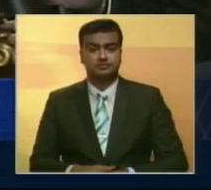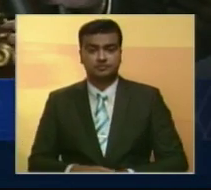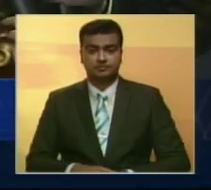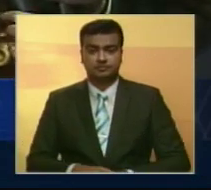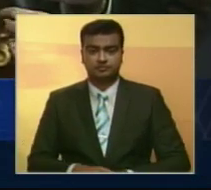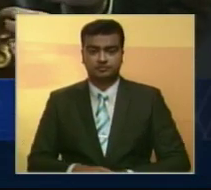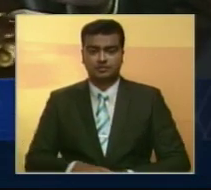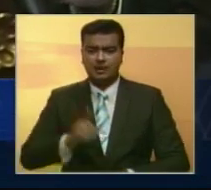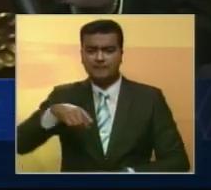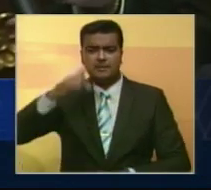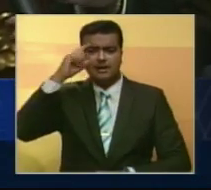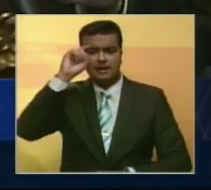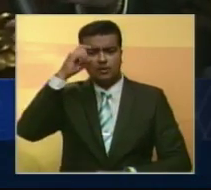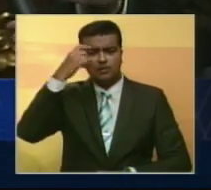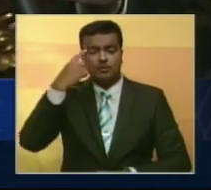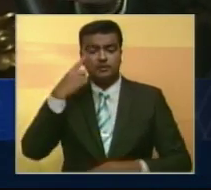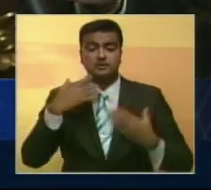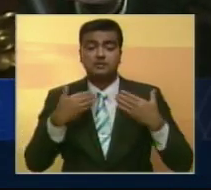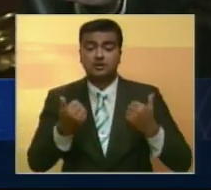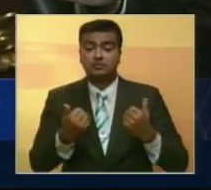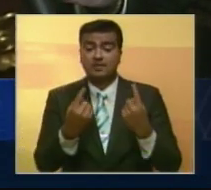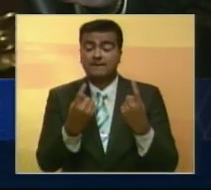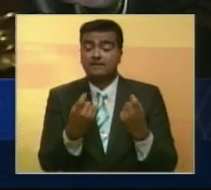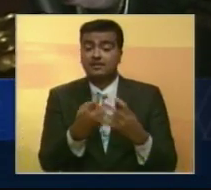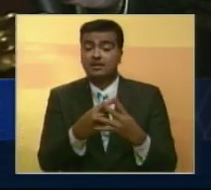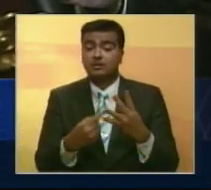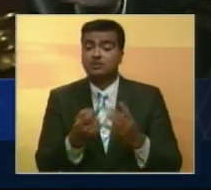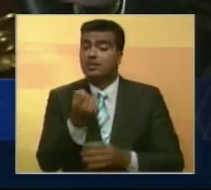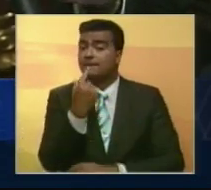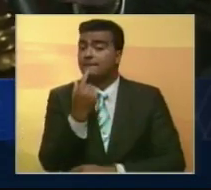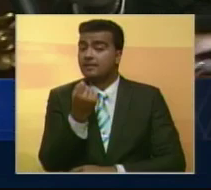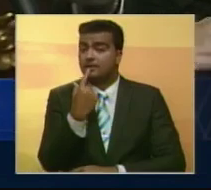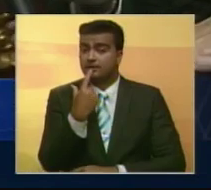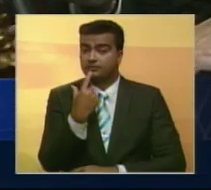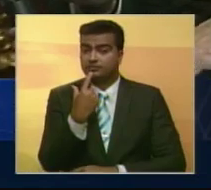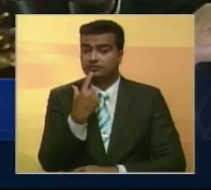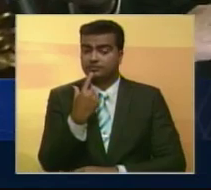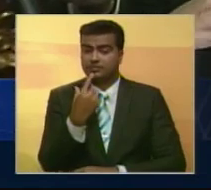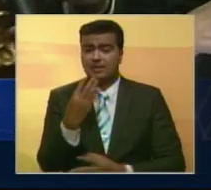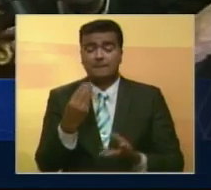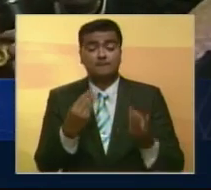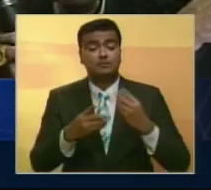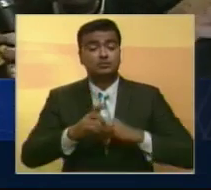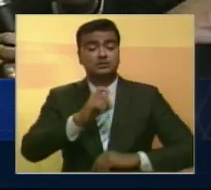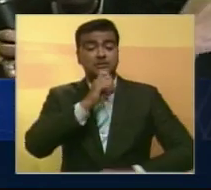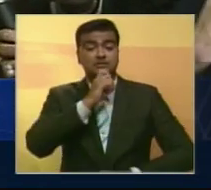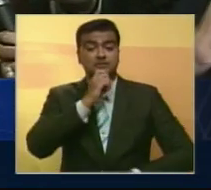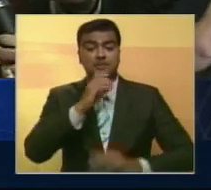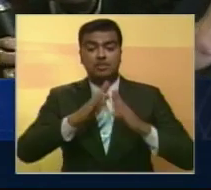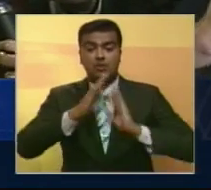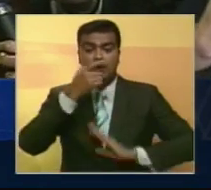Asimismo, recordó que en el sector salud la escasez de material médico y medicinas afecta gravemente a la